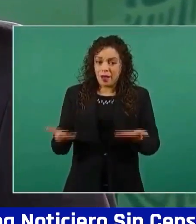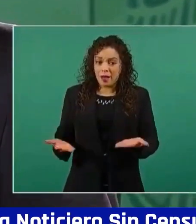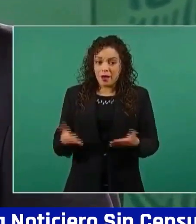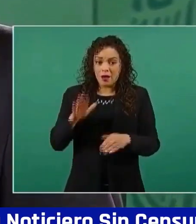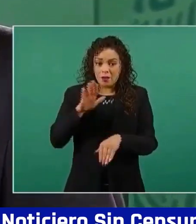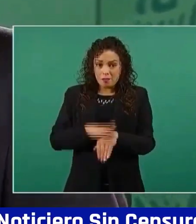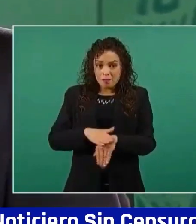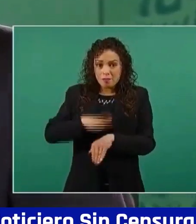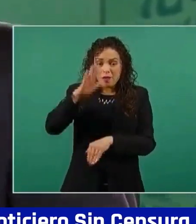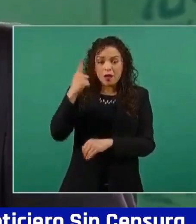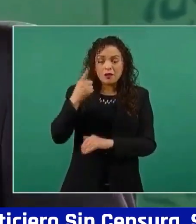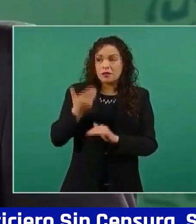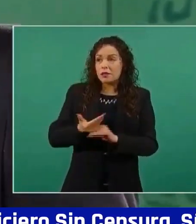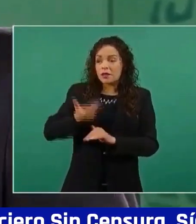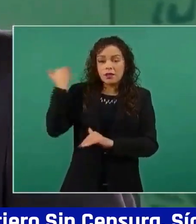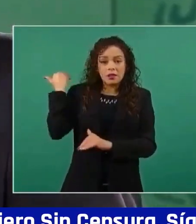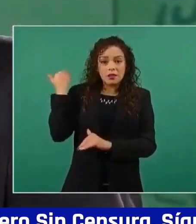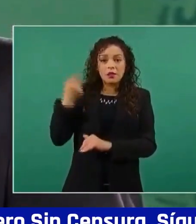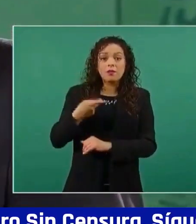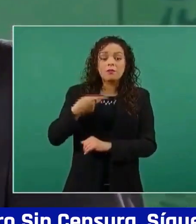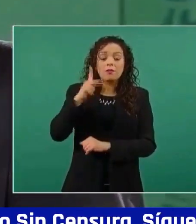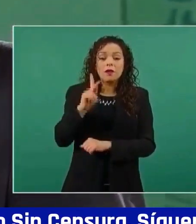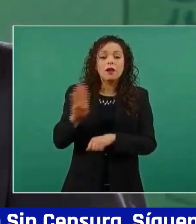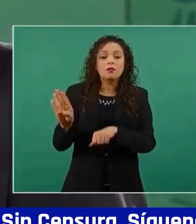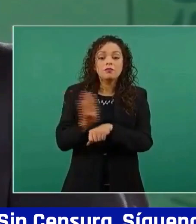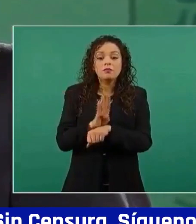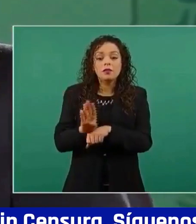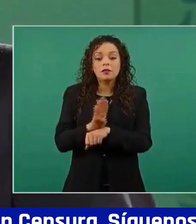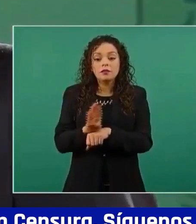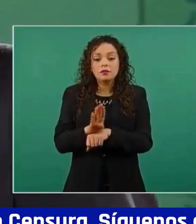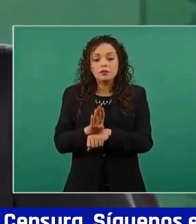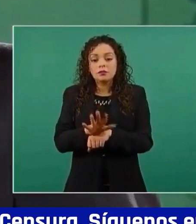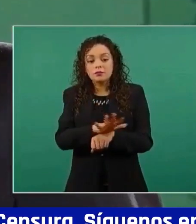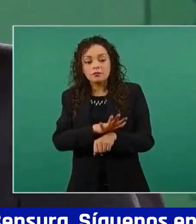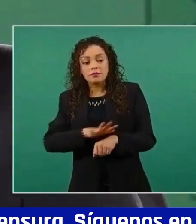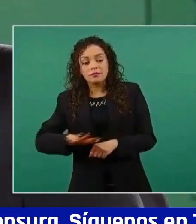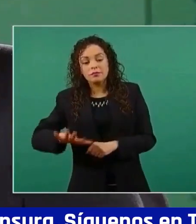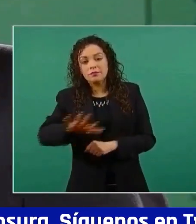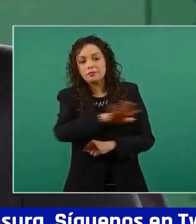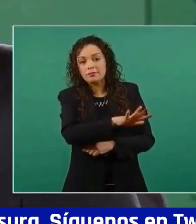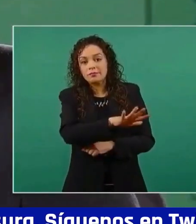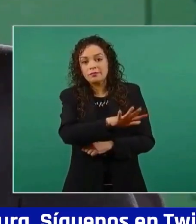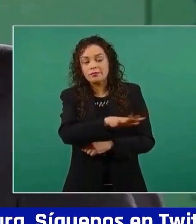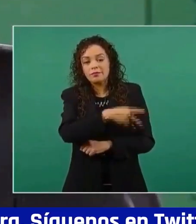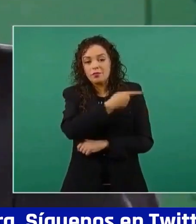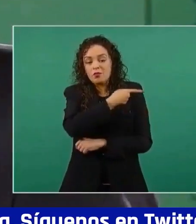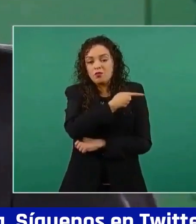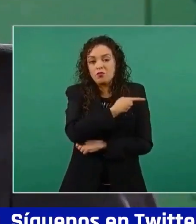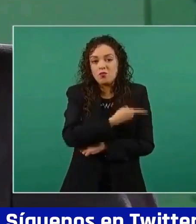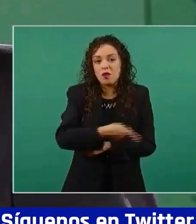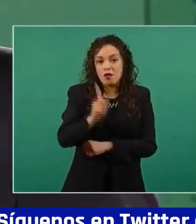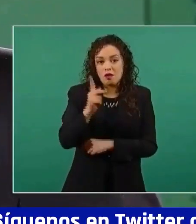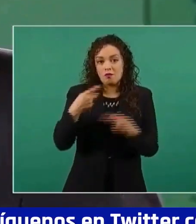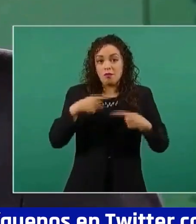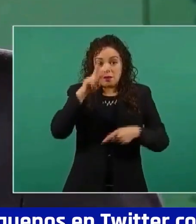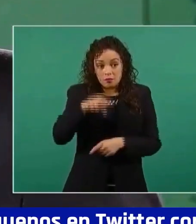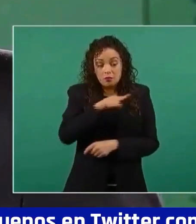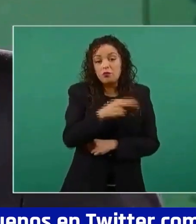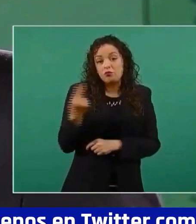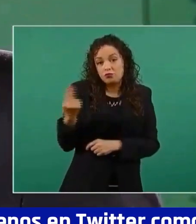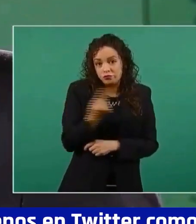nunca, nada más que en beneficio de la gente pobre, de los que más lo necesitan.